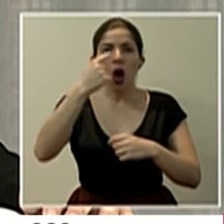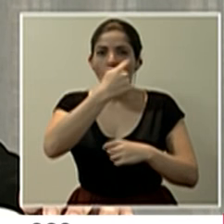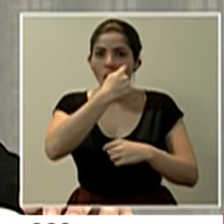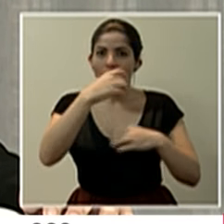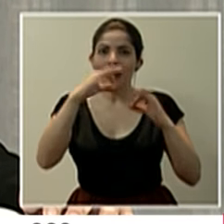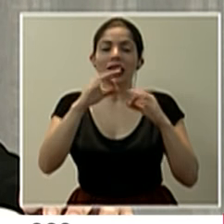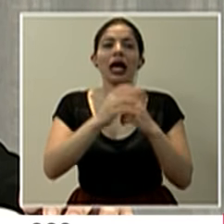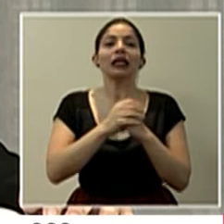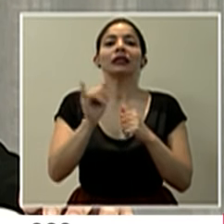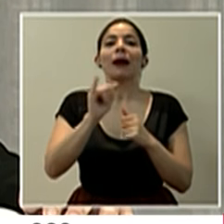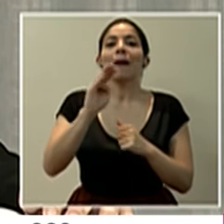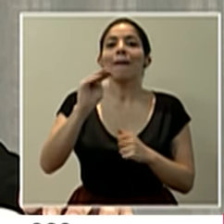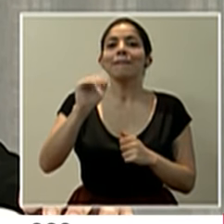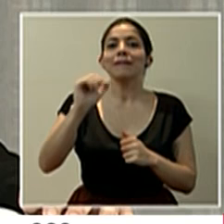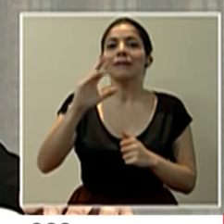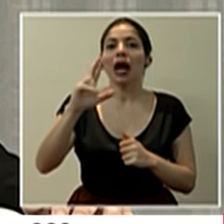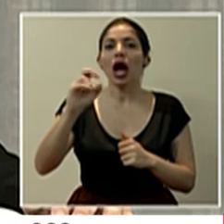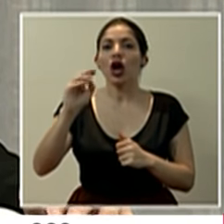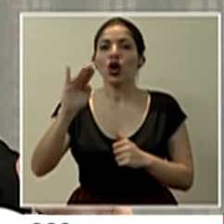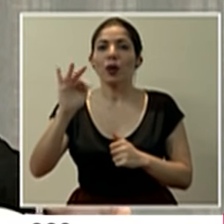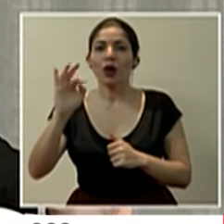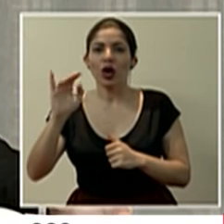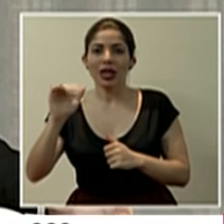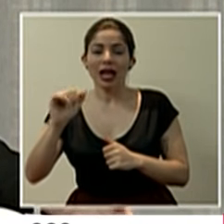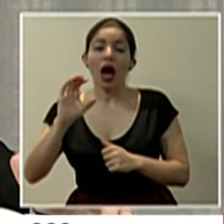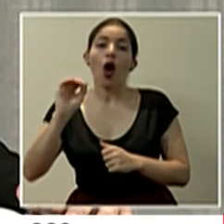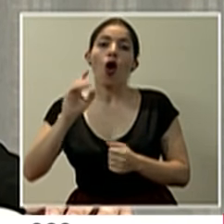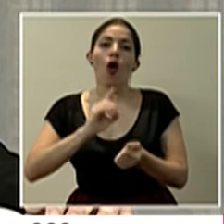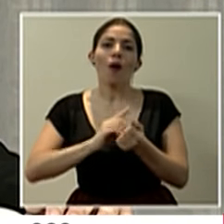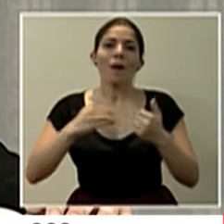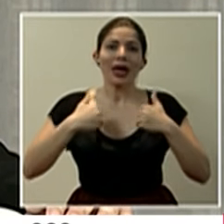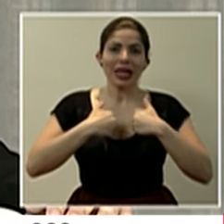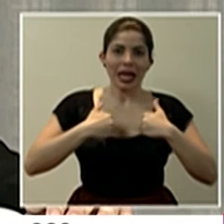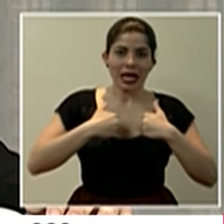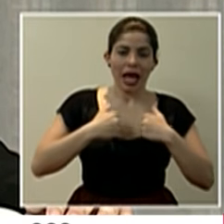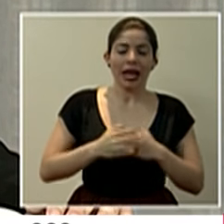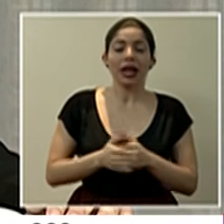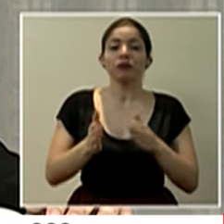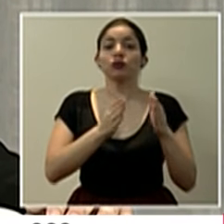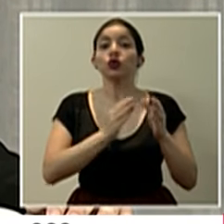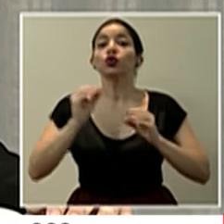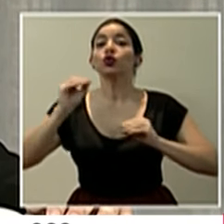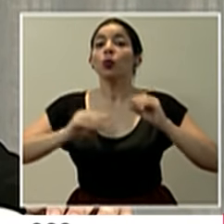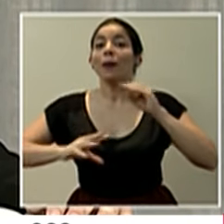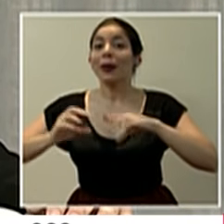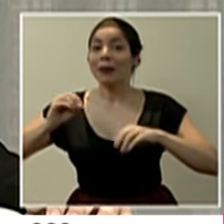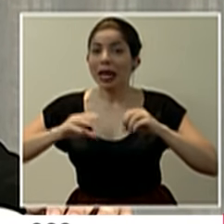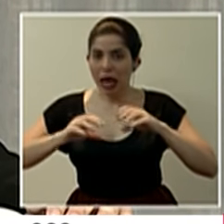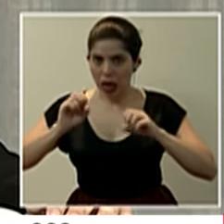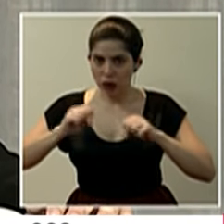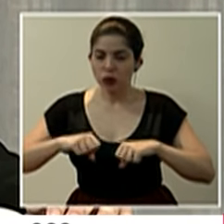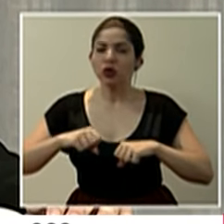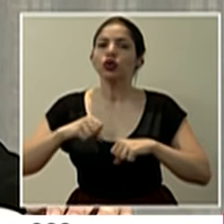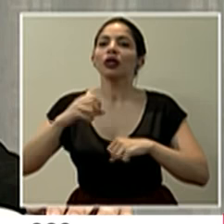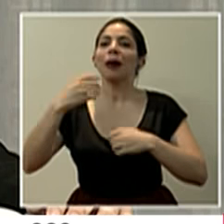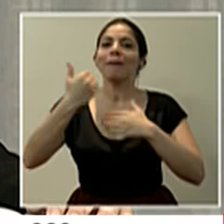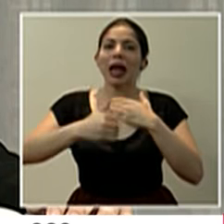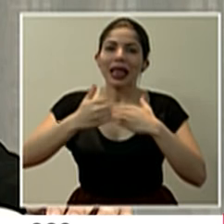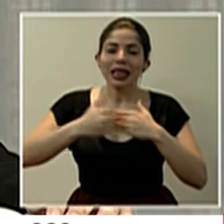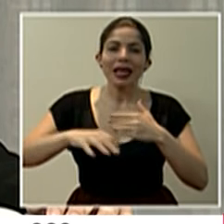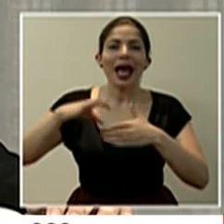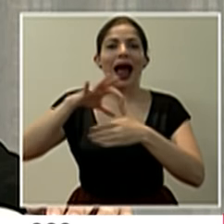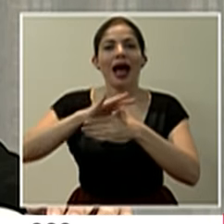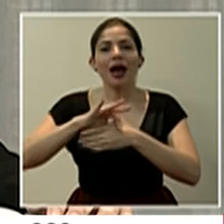otros, así como macrobióticas, clínicas veterinarias, supermercados, abastecedores, panaderías,